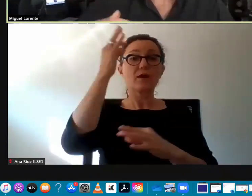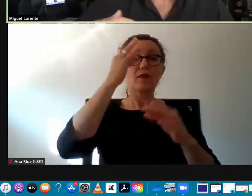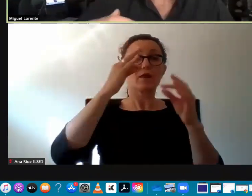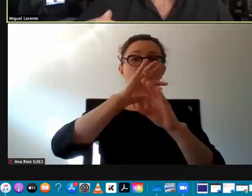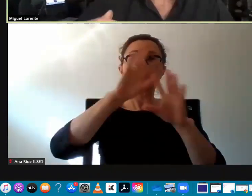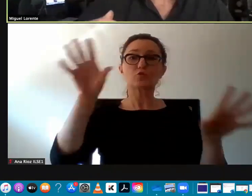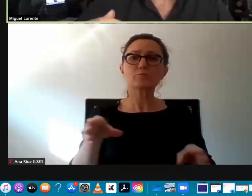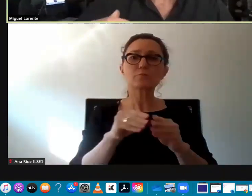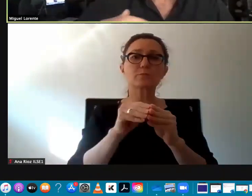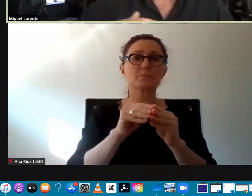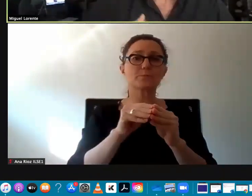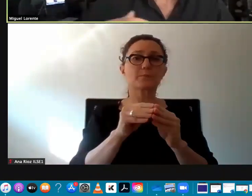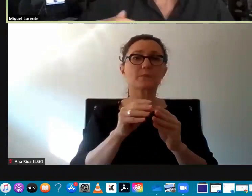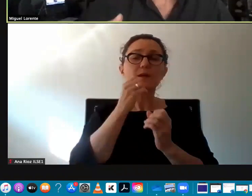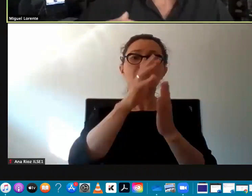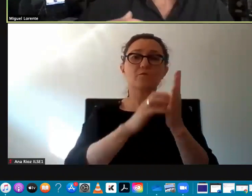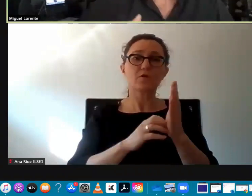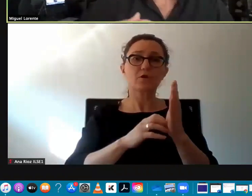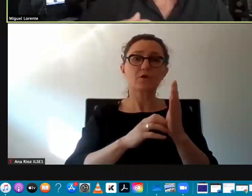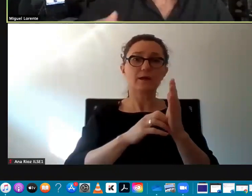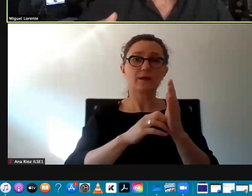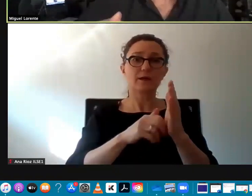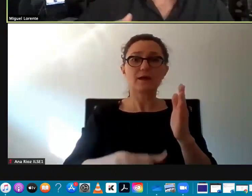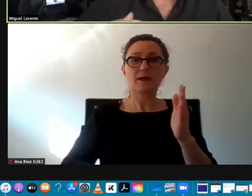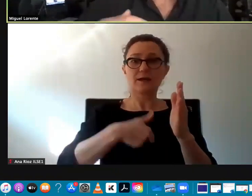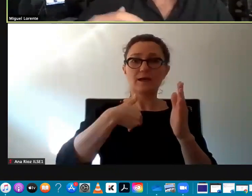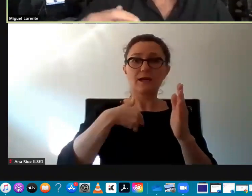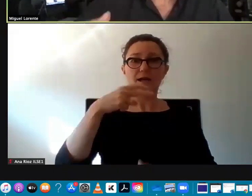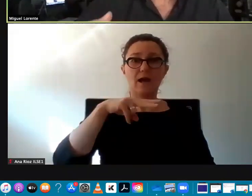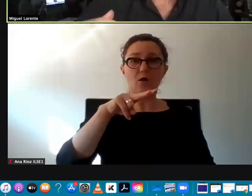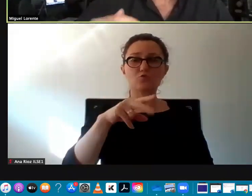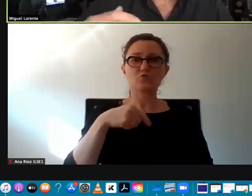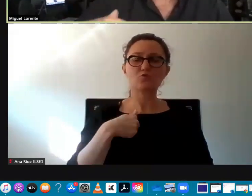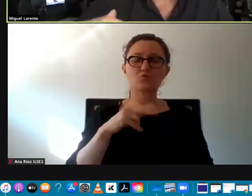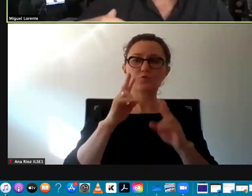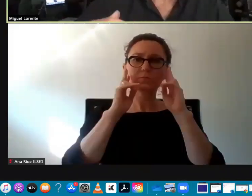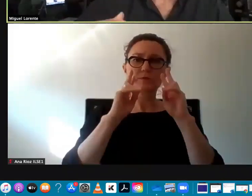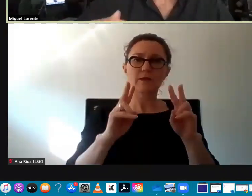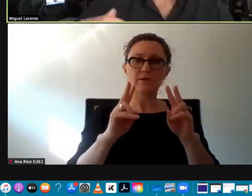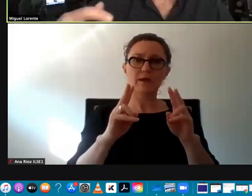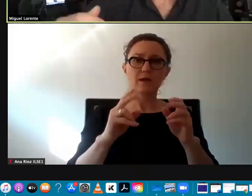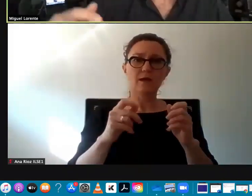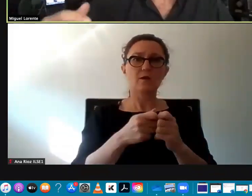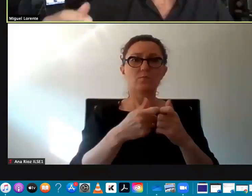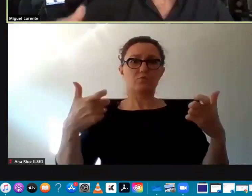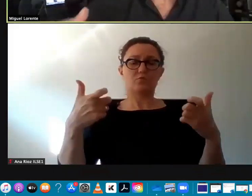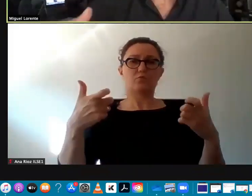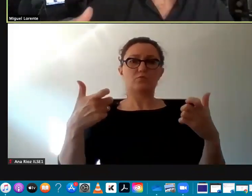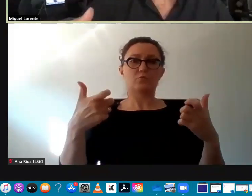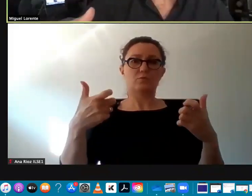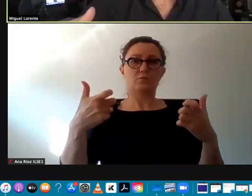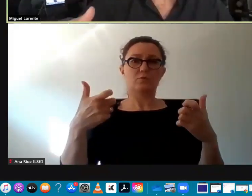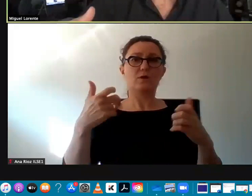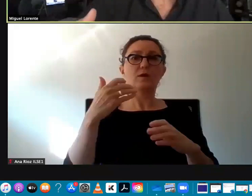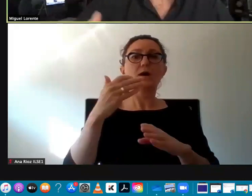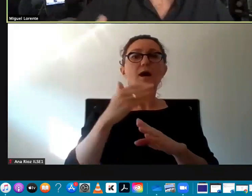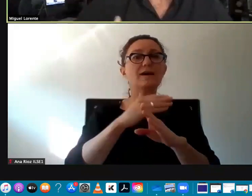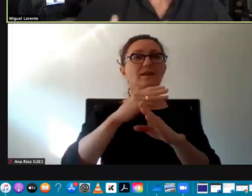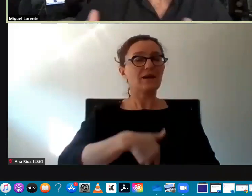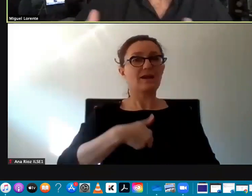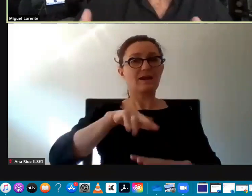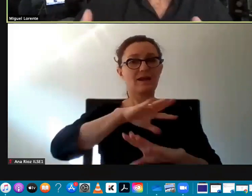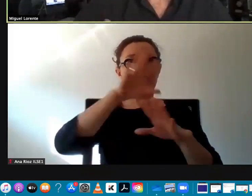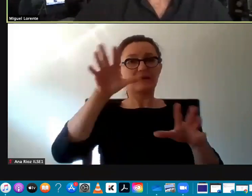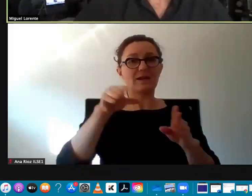de homicidios de Naciones Unidas, en el que se ha producido un incremento de los femicidios a nivel global del 14,9%.